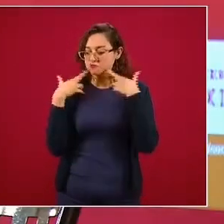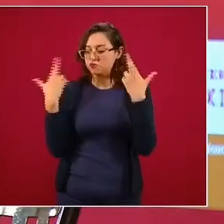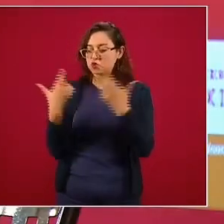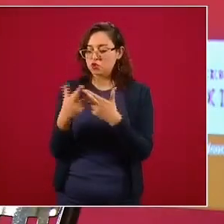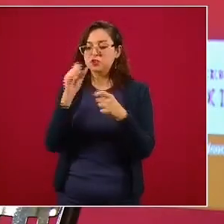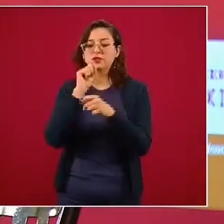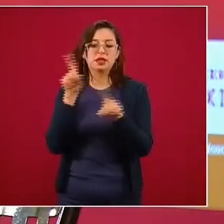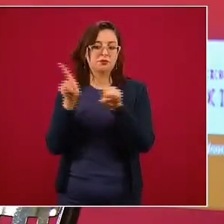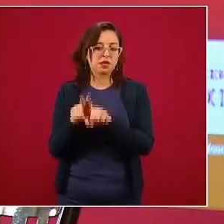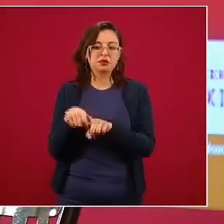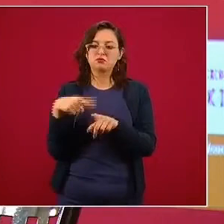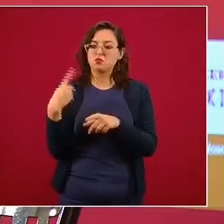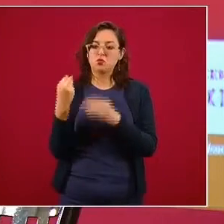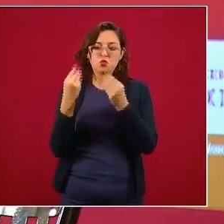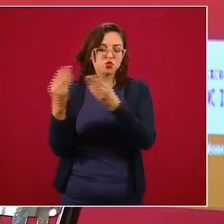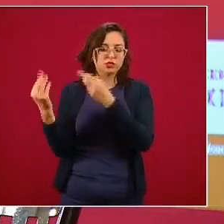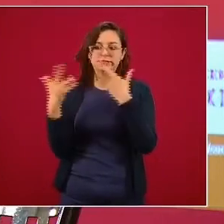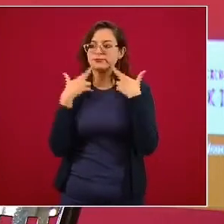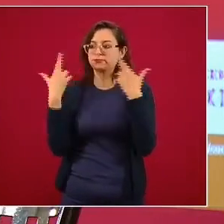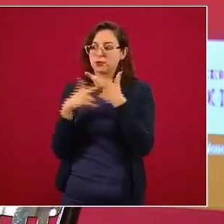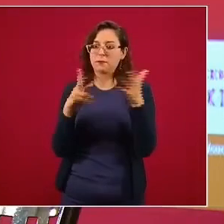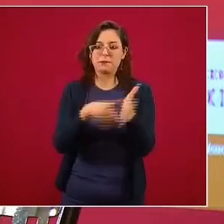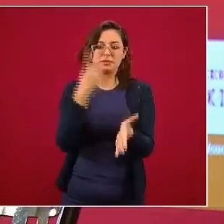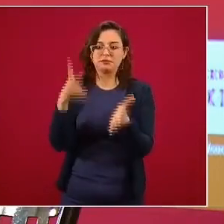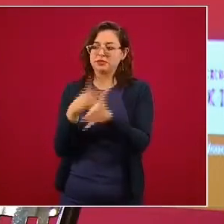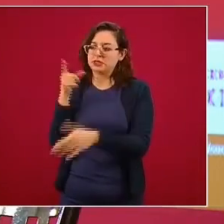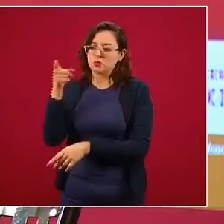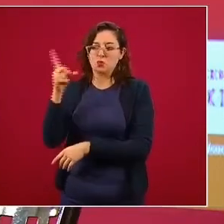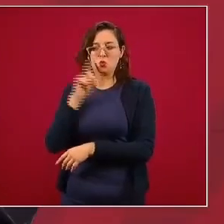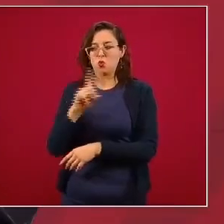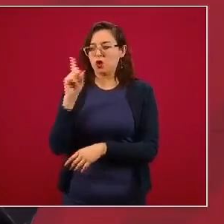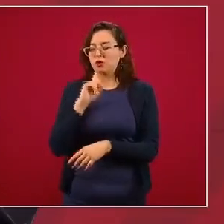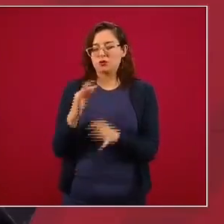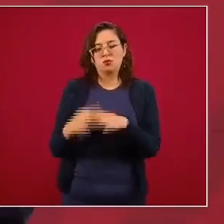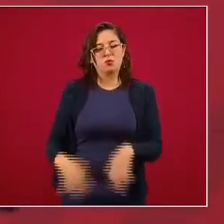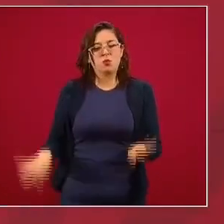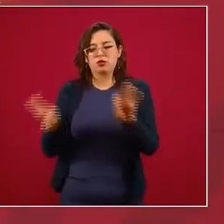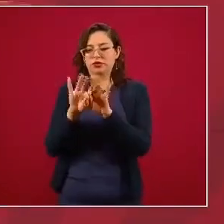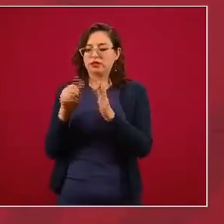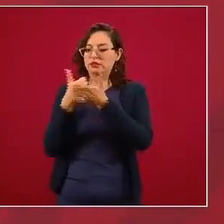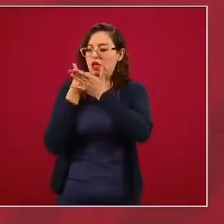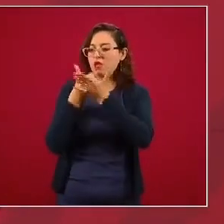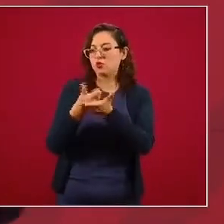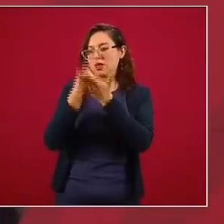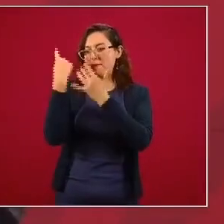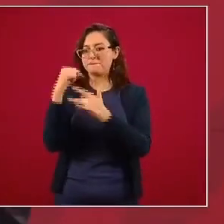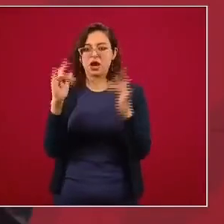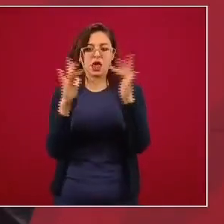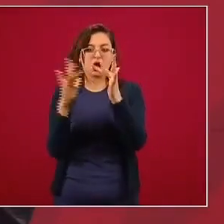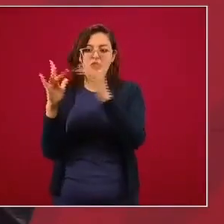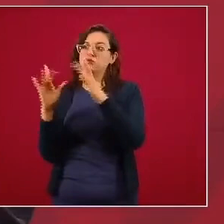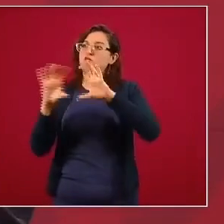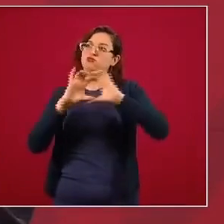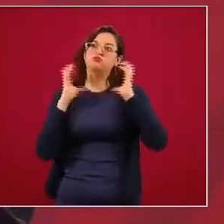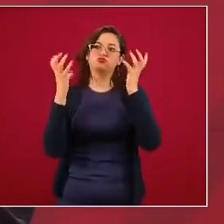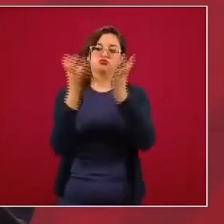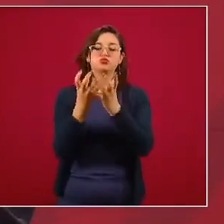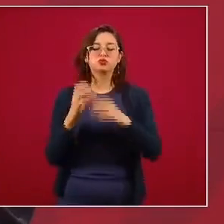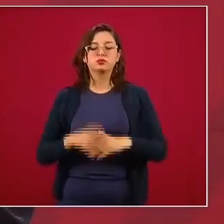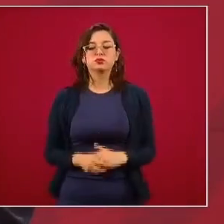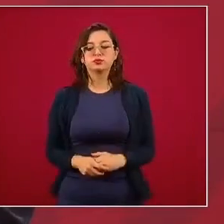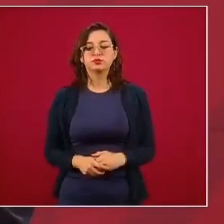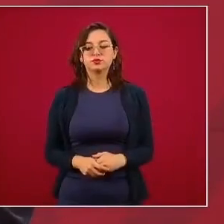reunión, sino para muchas otras, ha sido un elemento muy importante que nos ayuda a vincularnos con el mundo en todos estos